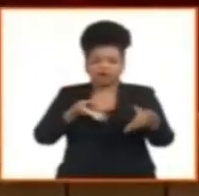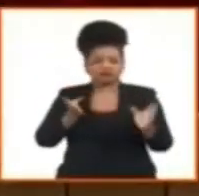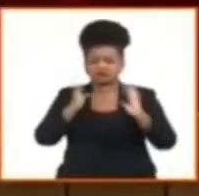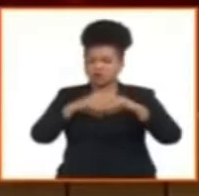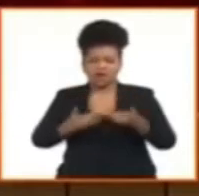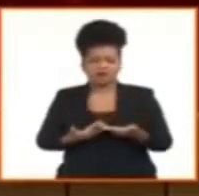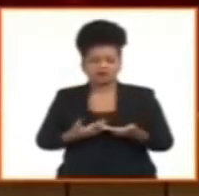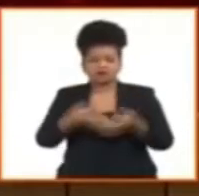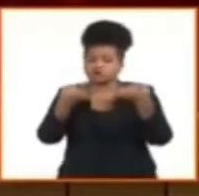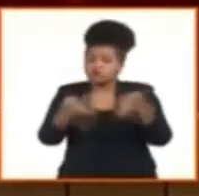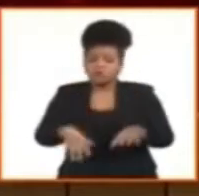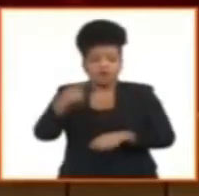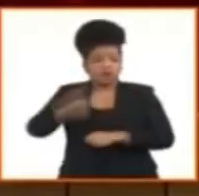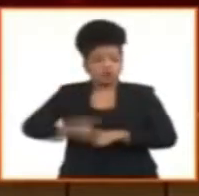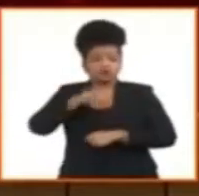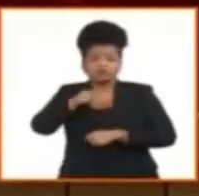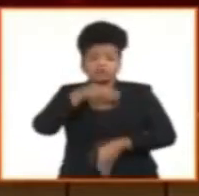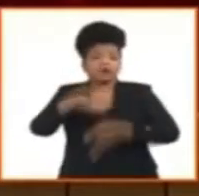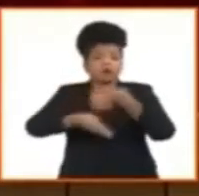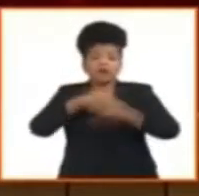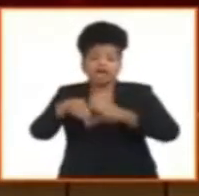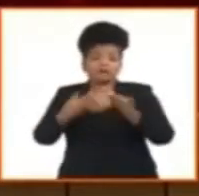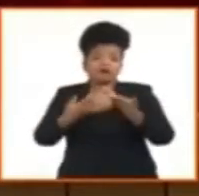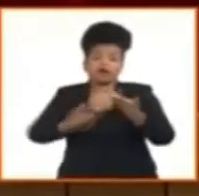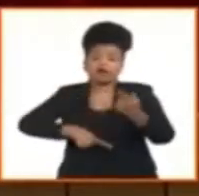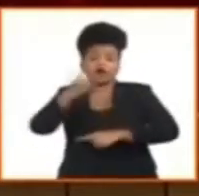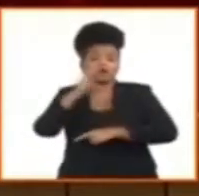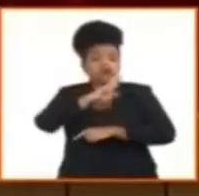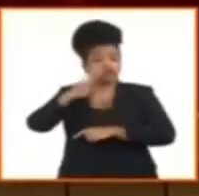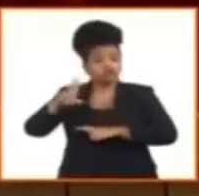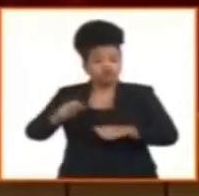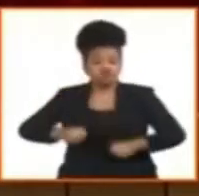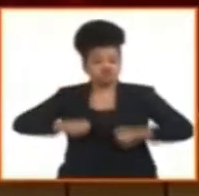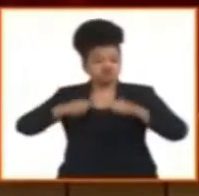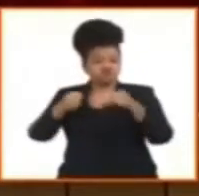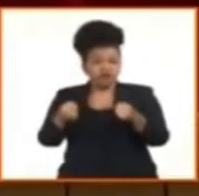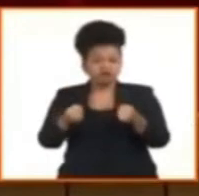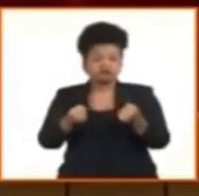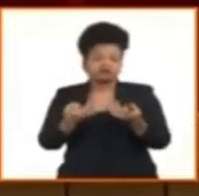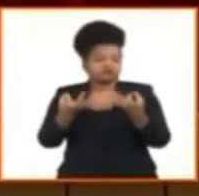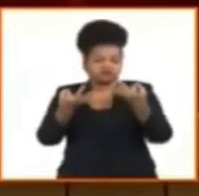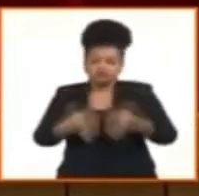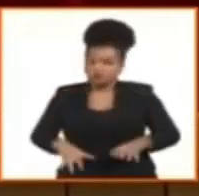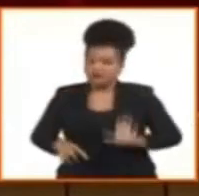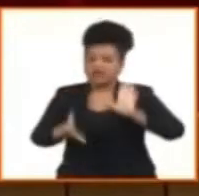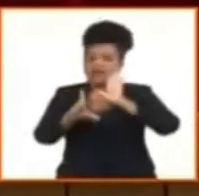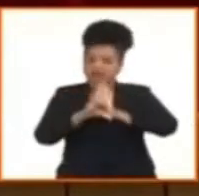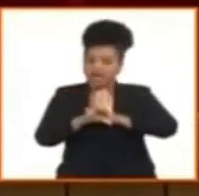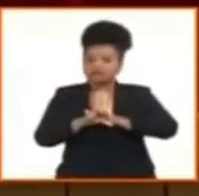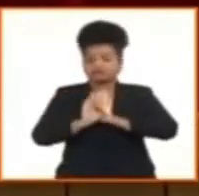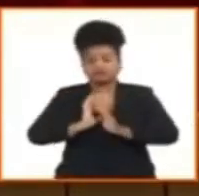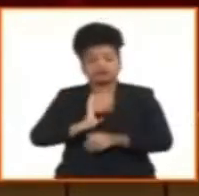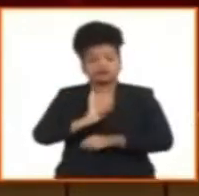cometieron delitos violentos, hechos vandálicos con enorme agresividad contra la seguridad ciudadana y el orden interior.